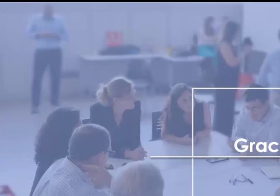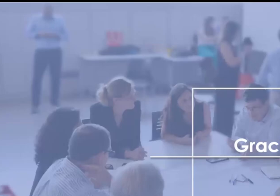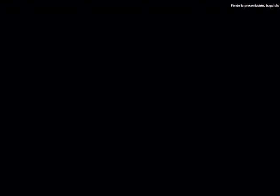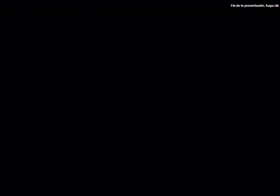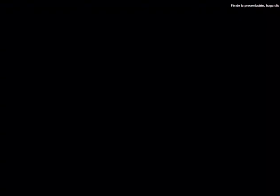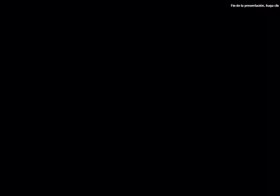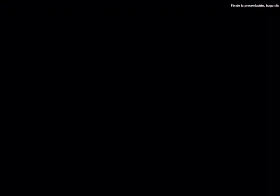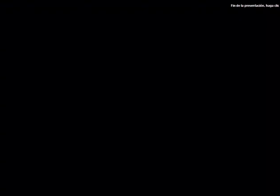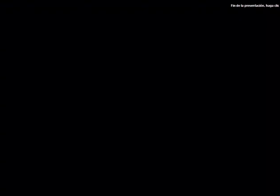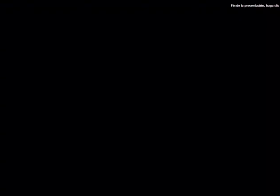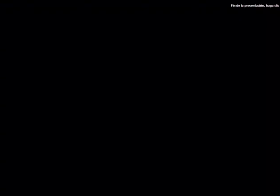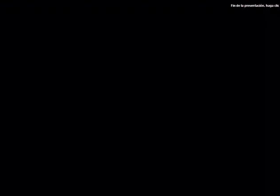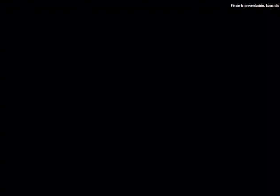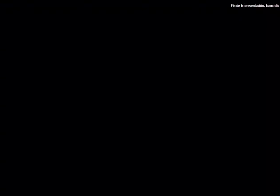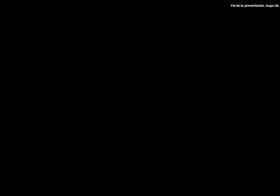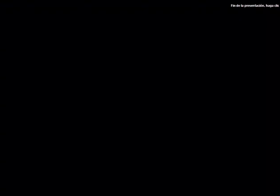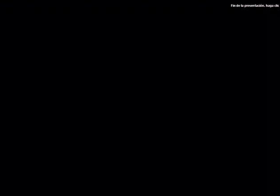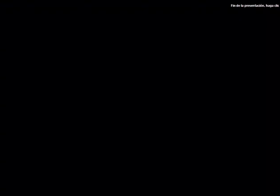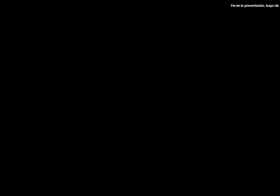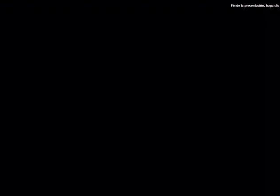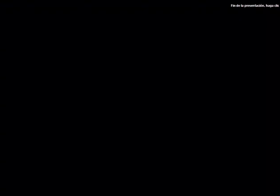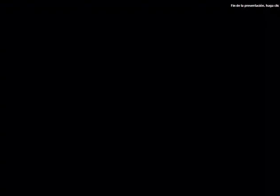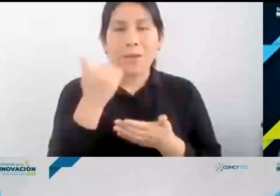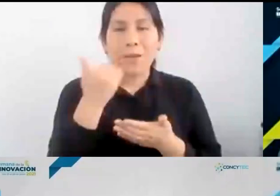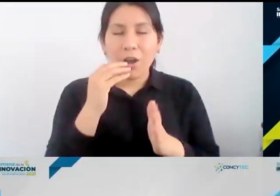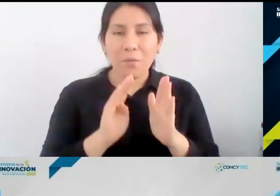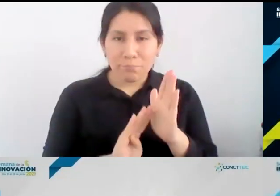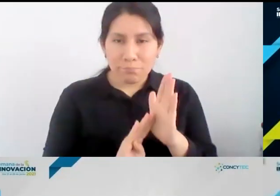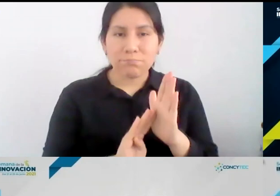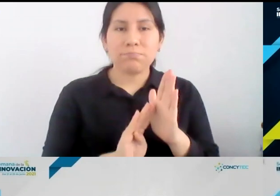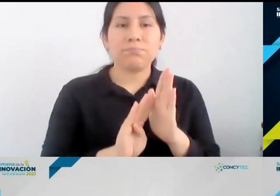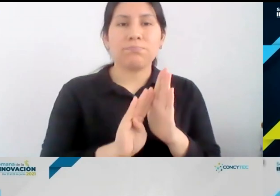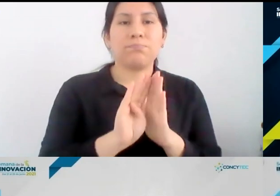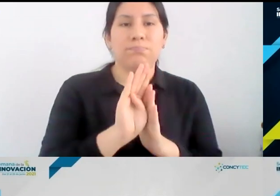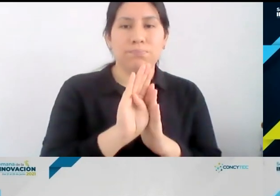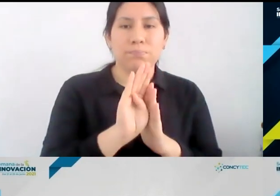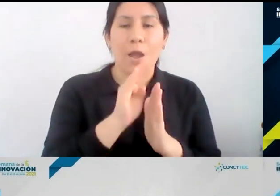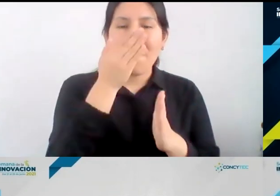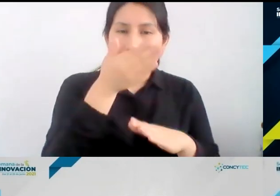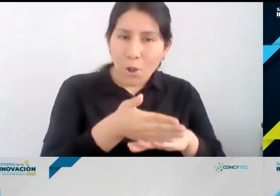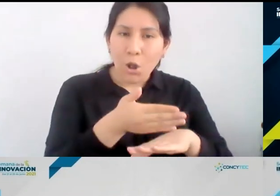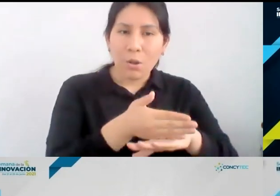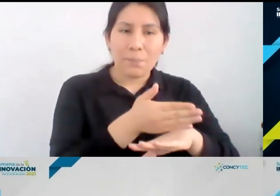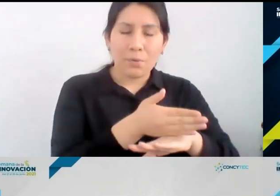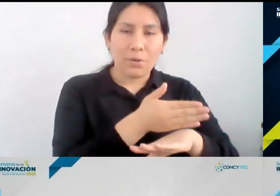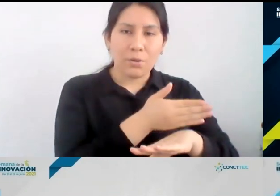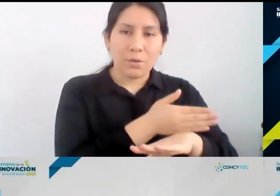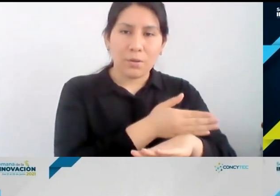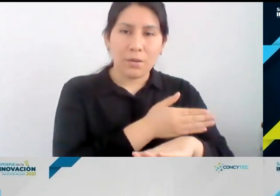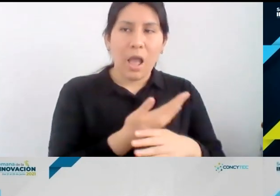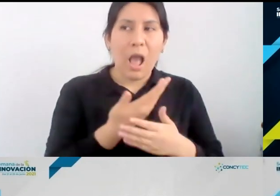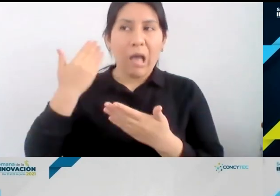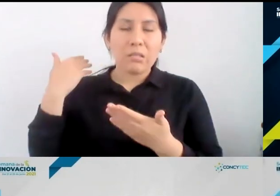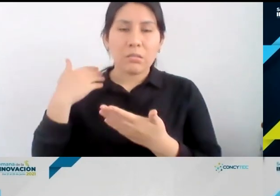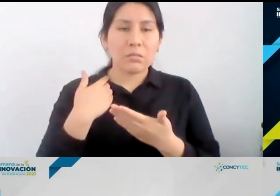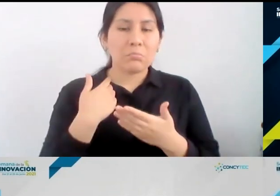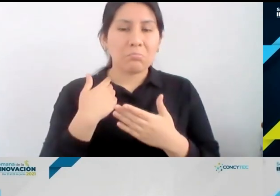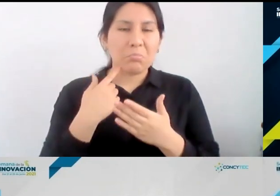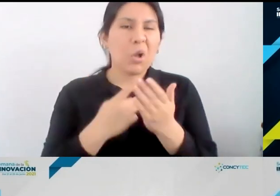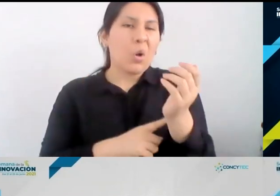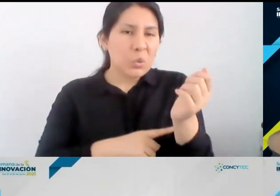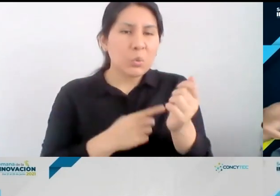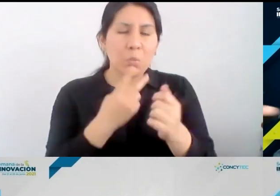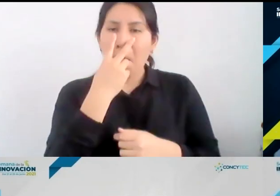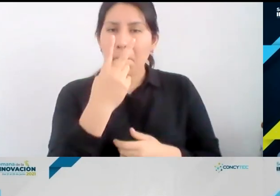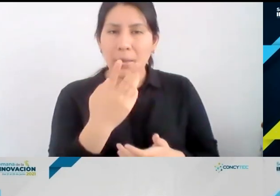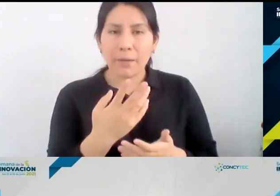ya, además, digamos, implican una evolución, sí, de los mismos instrumentos que estábamos acostumbrados a tener en Innovate, ¿no? Porque son instrumentos que tratan